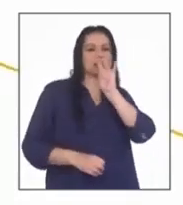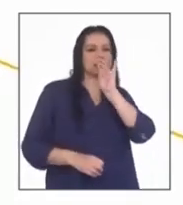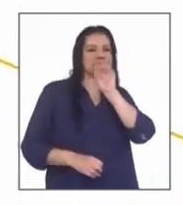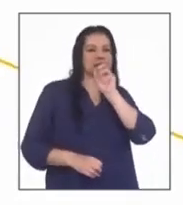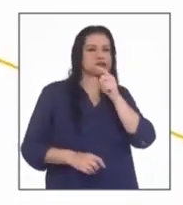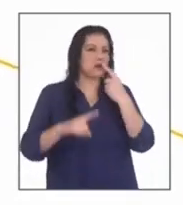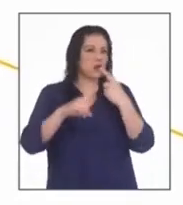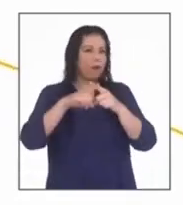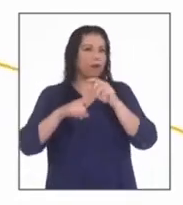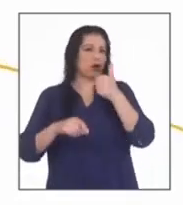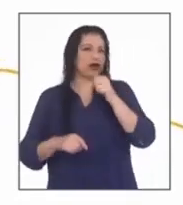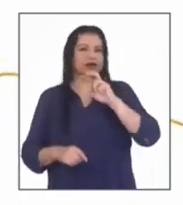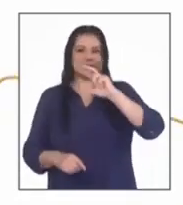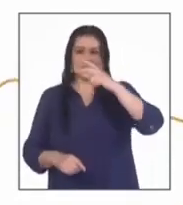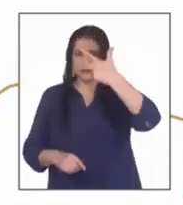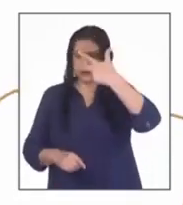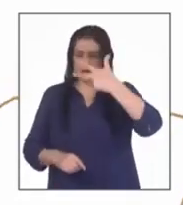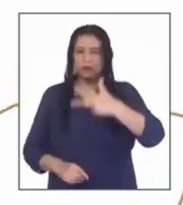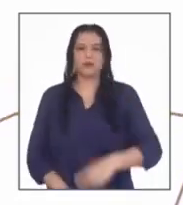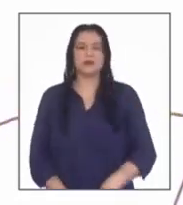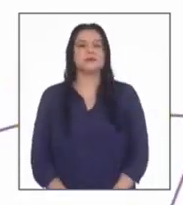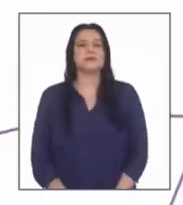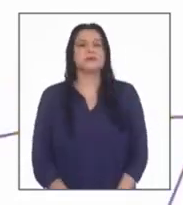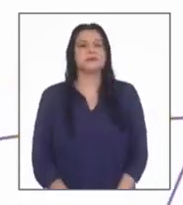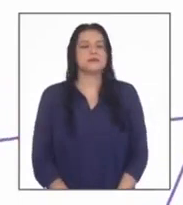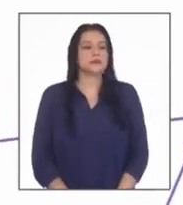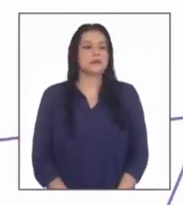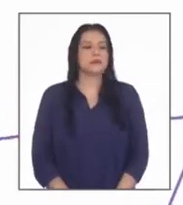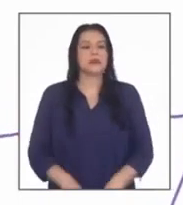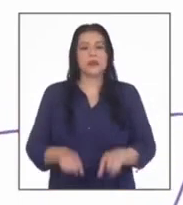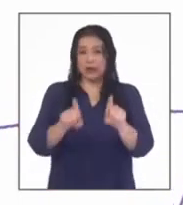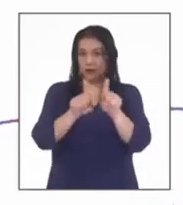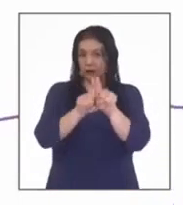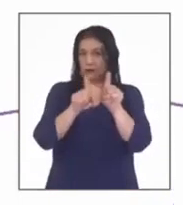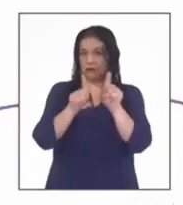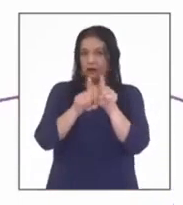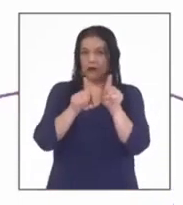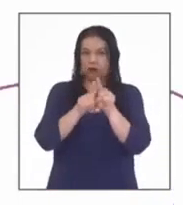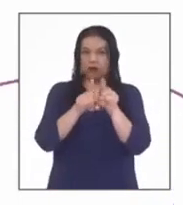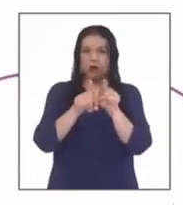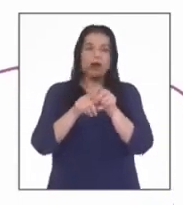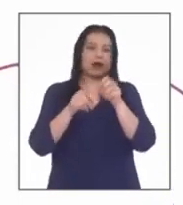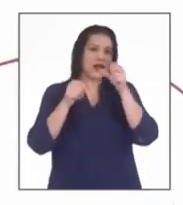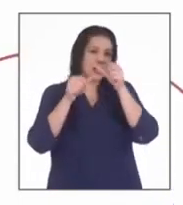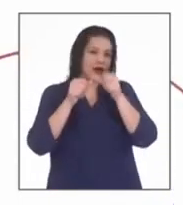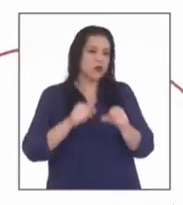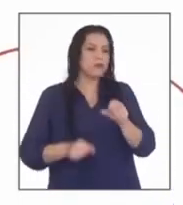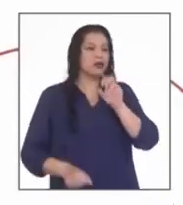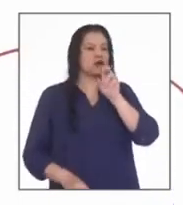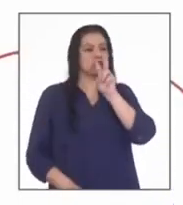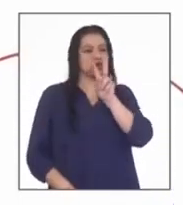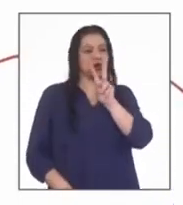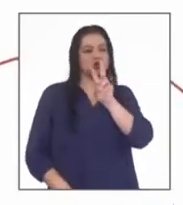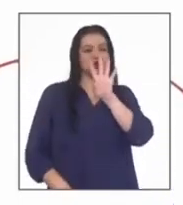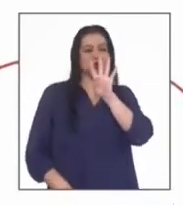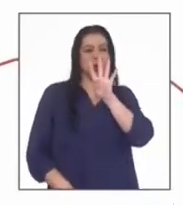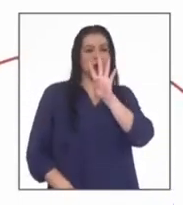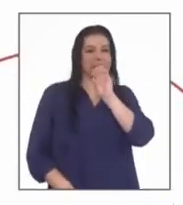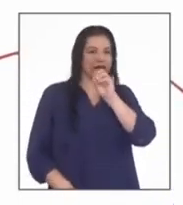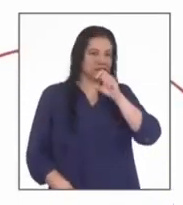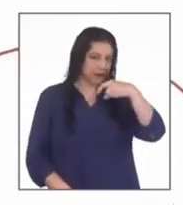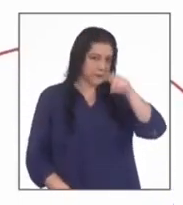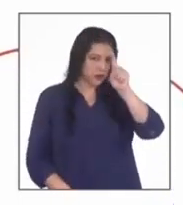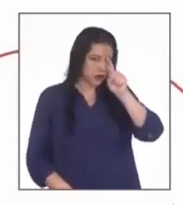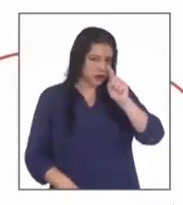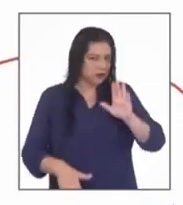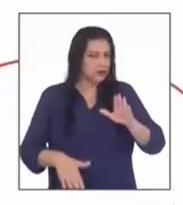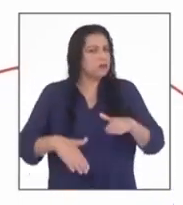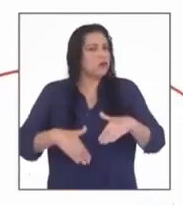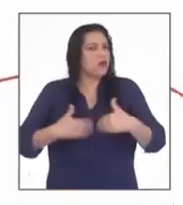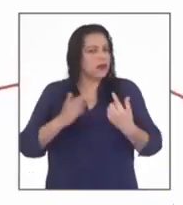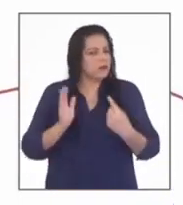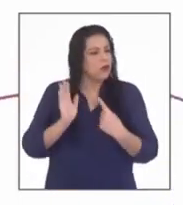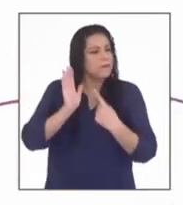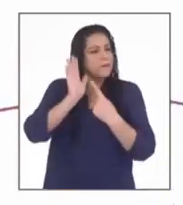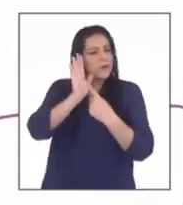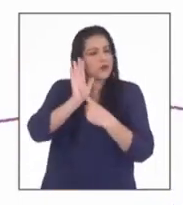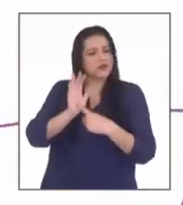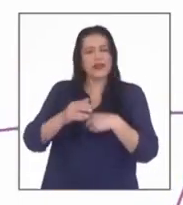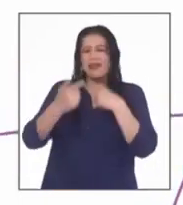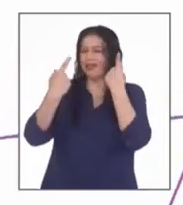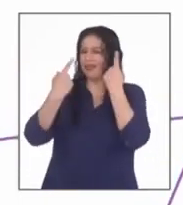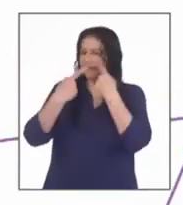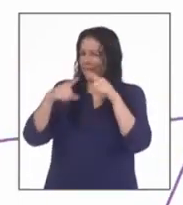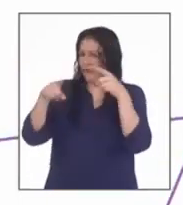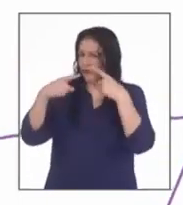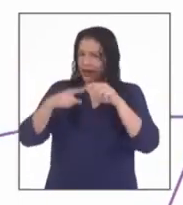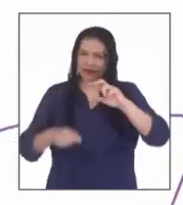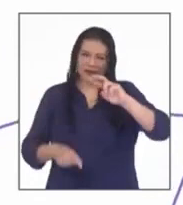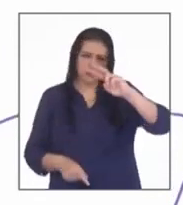0,075 por 10 elevado al cubo. De igual manera, el número 240 millones lo podemos expresar mediante una